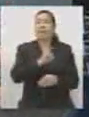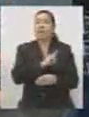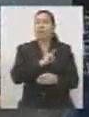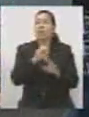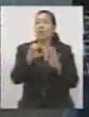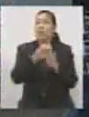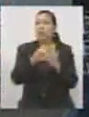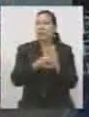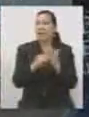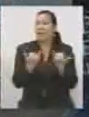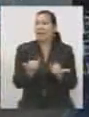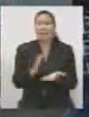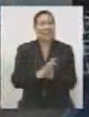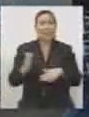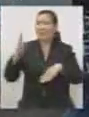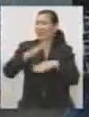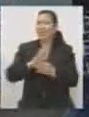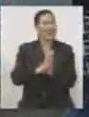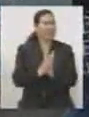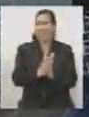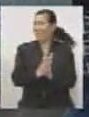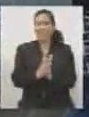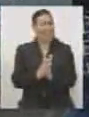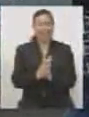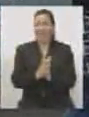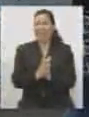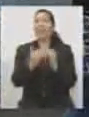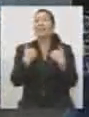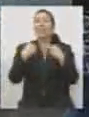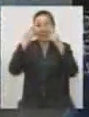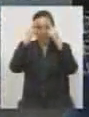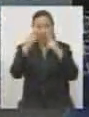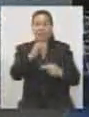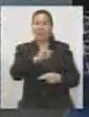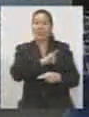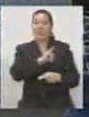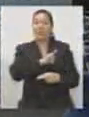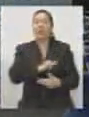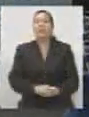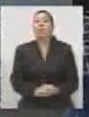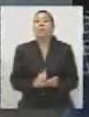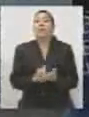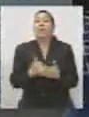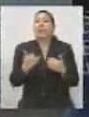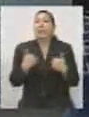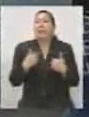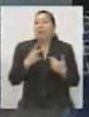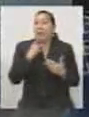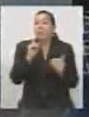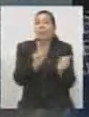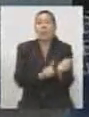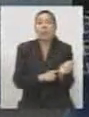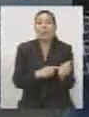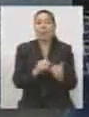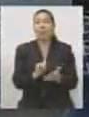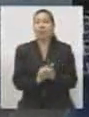instituciones constitucionales. Aquí nadie está por encima de nadie. Tiene que haber respeto a la institucionalidad. Lo que ocurre es que ya nos estamos